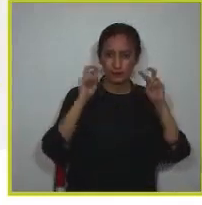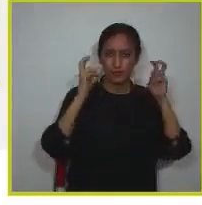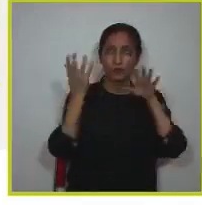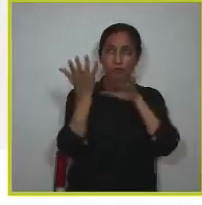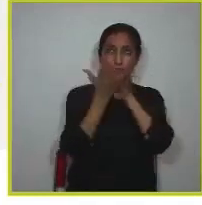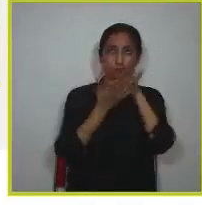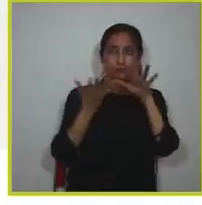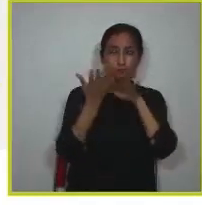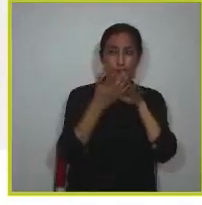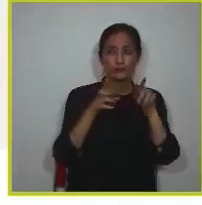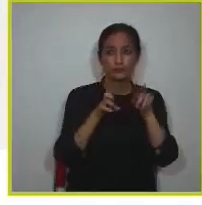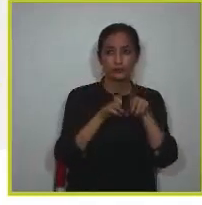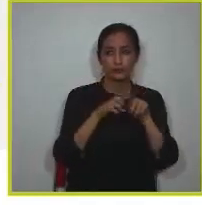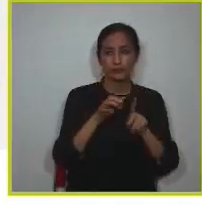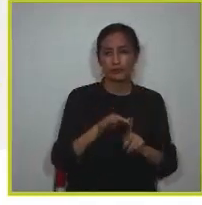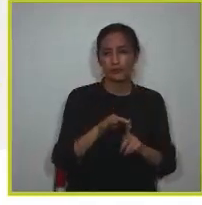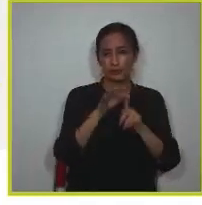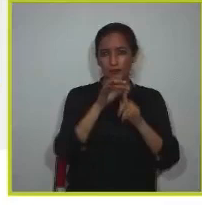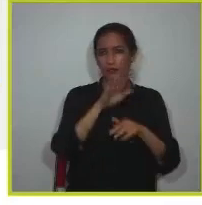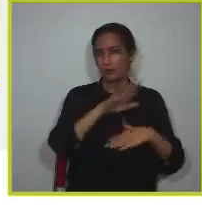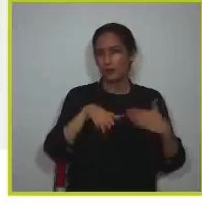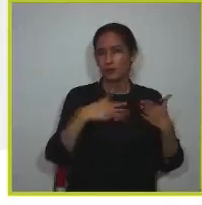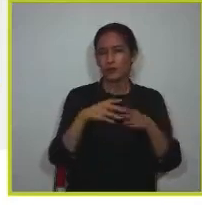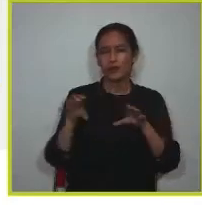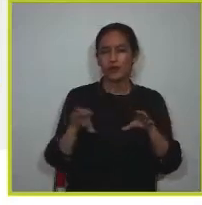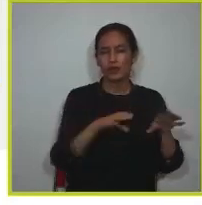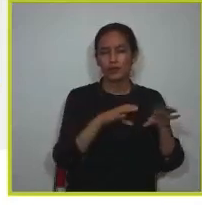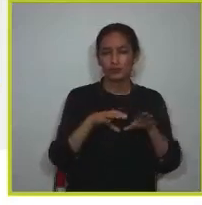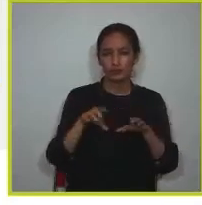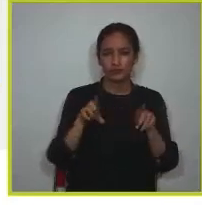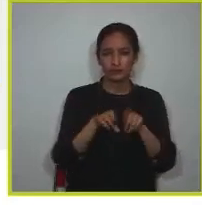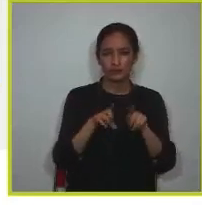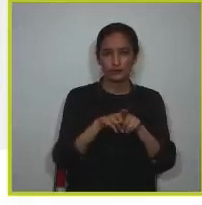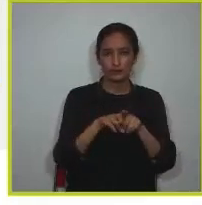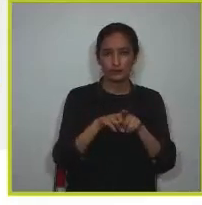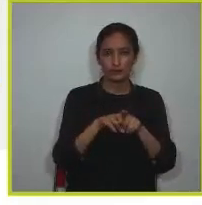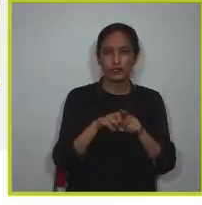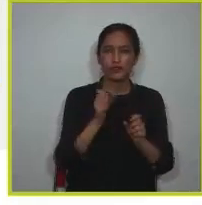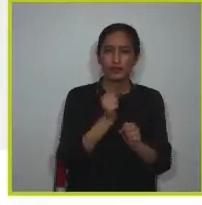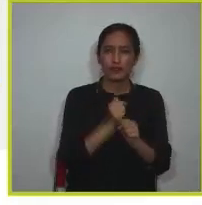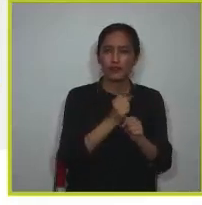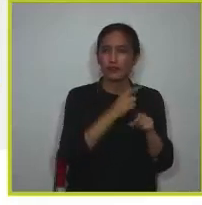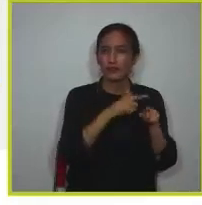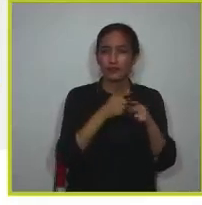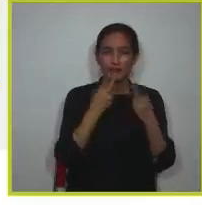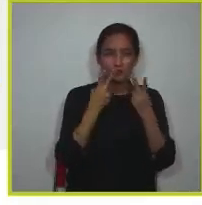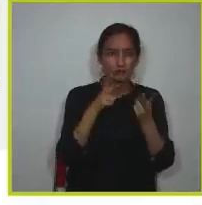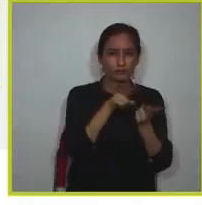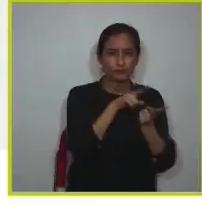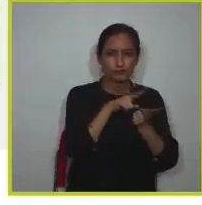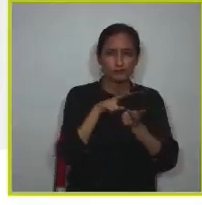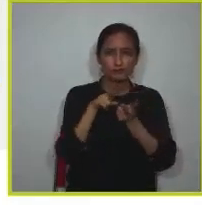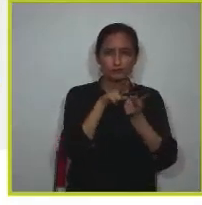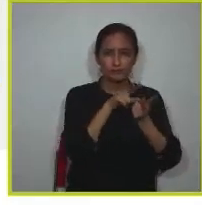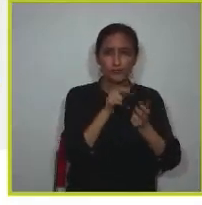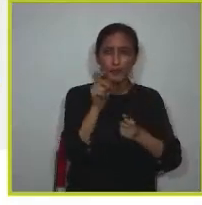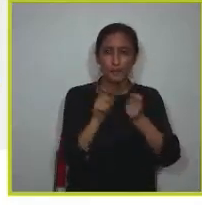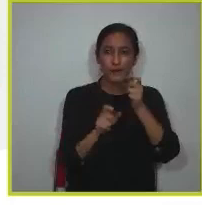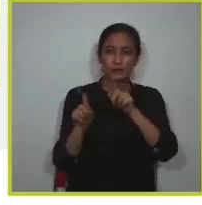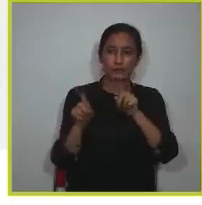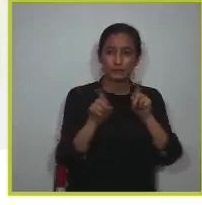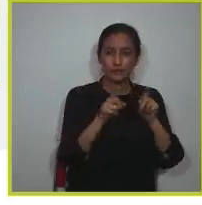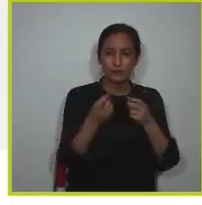medioambientales especialmente todos aquellos vinculados con acciones efectivas de monitoreo y vigilancia participativa